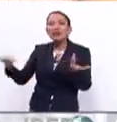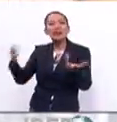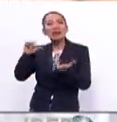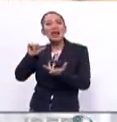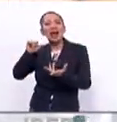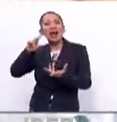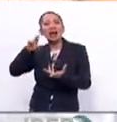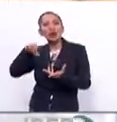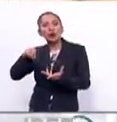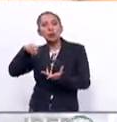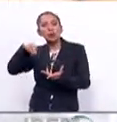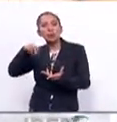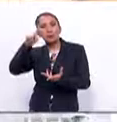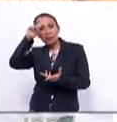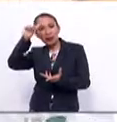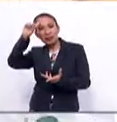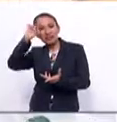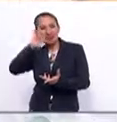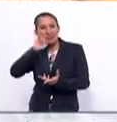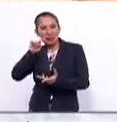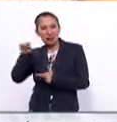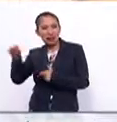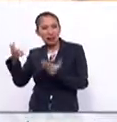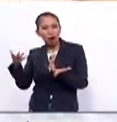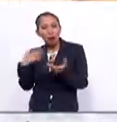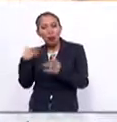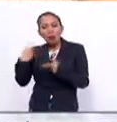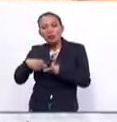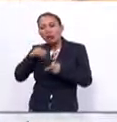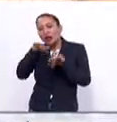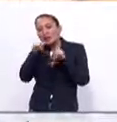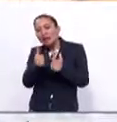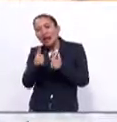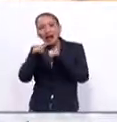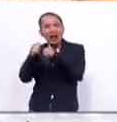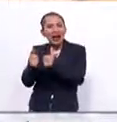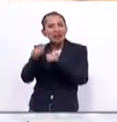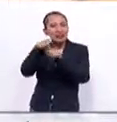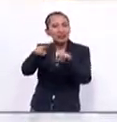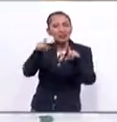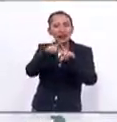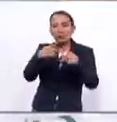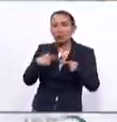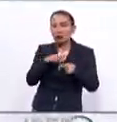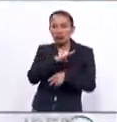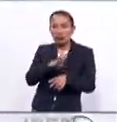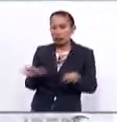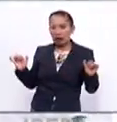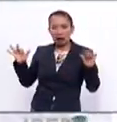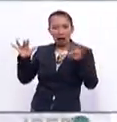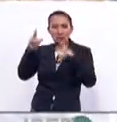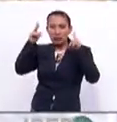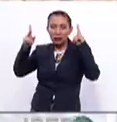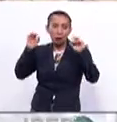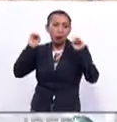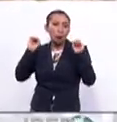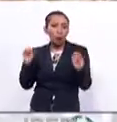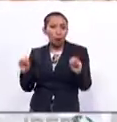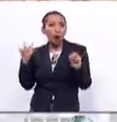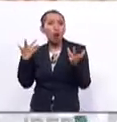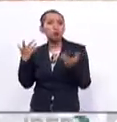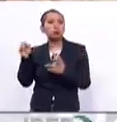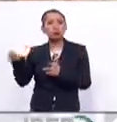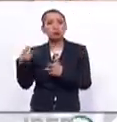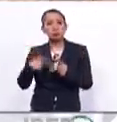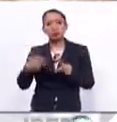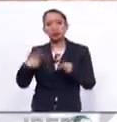Arco Madrid y por supuesto también actores culturales de distinto tipo y público en general, sean visitantes o digamos